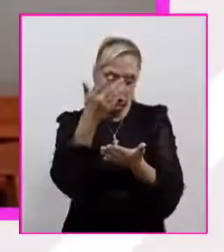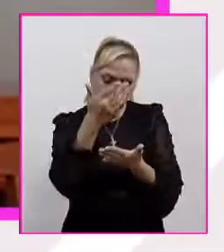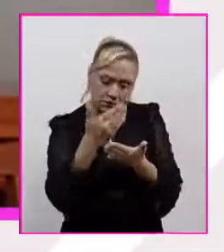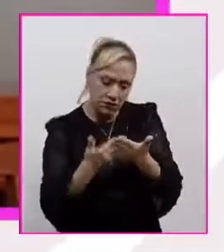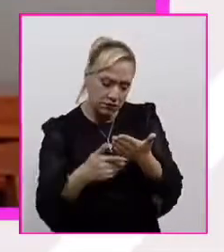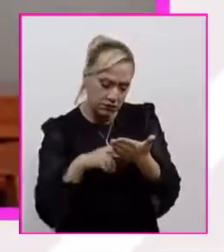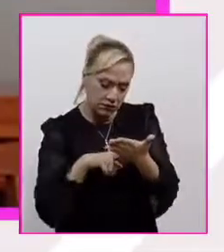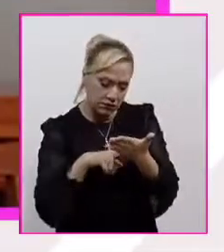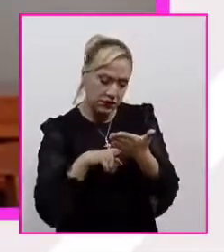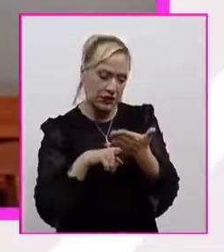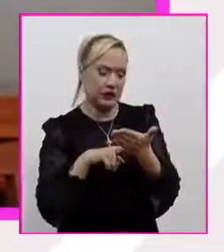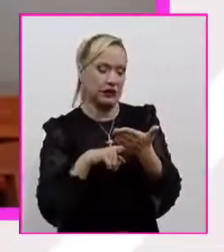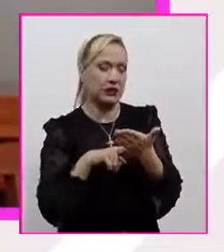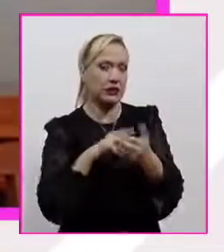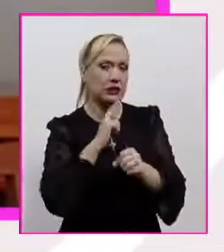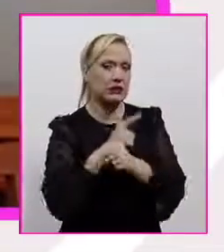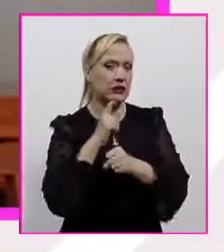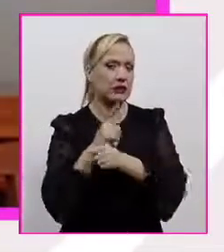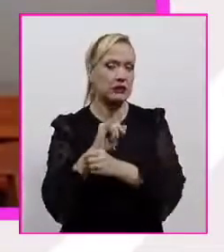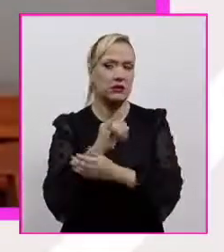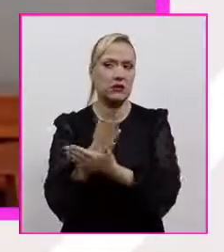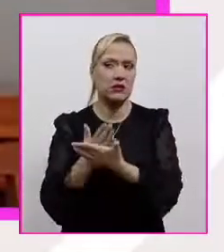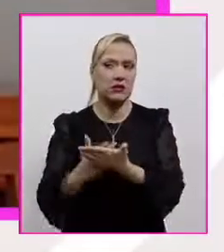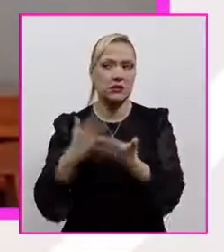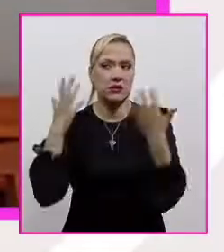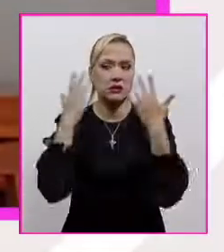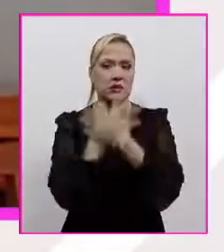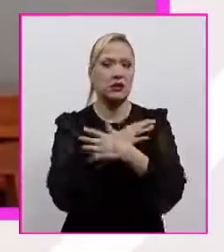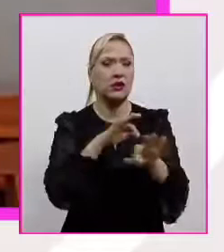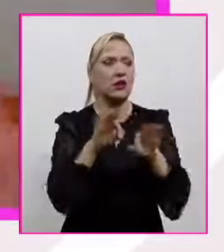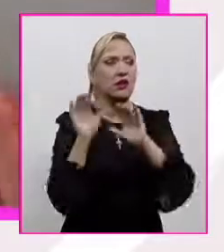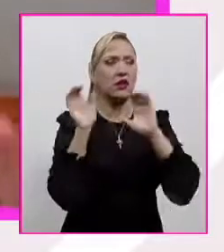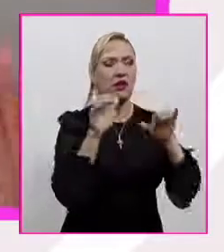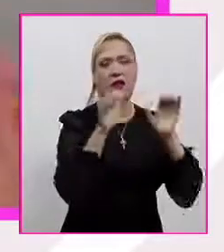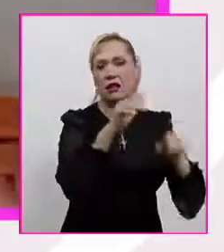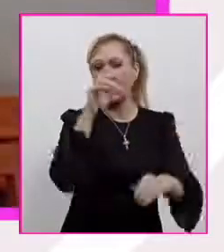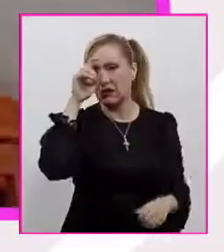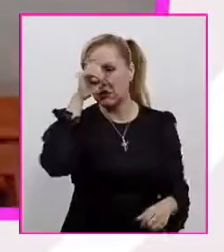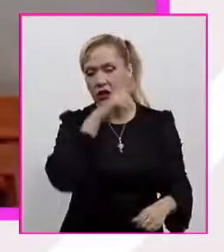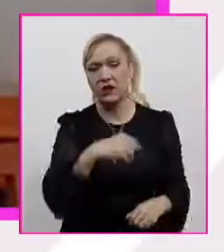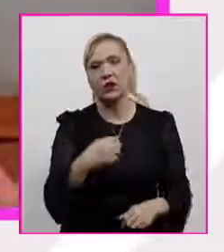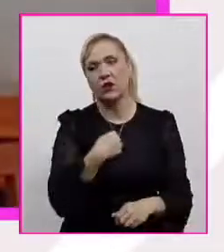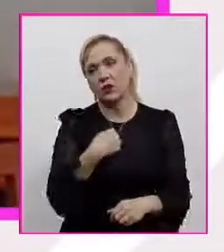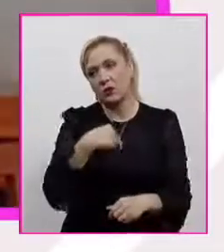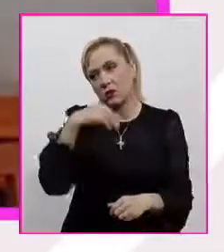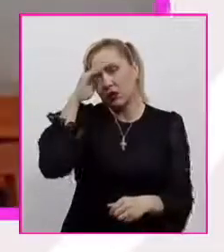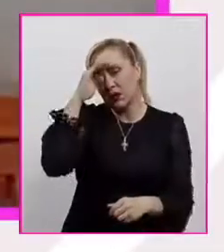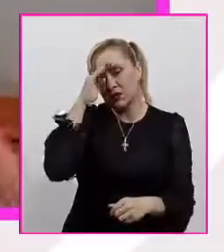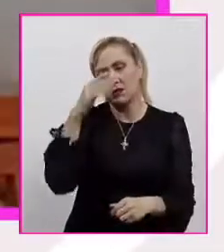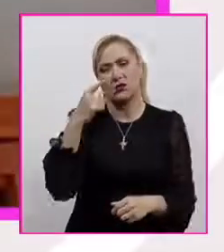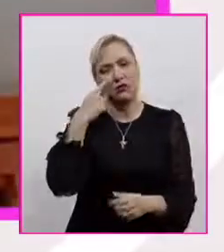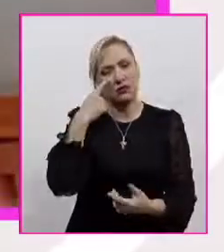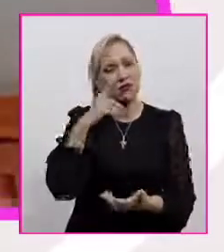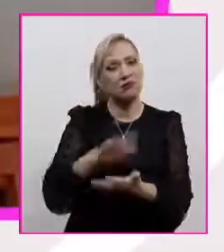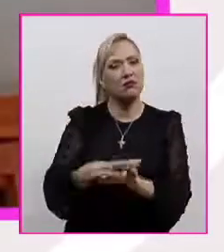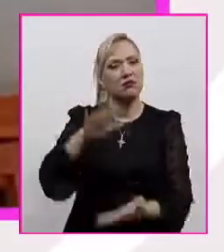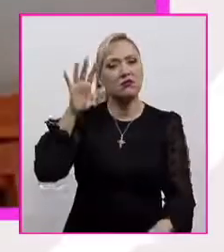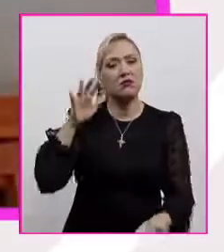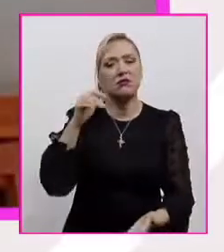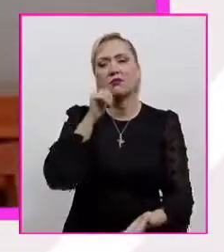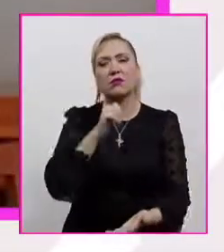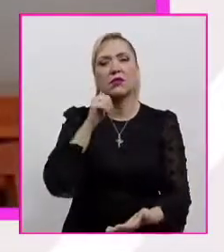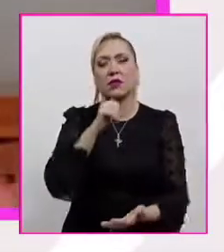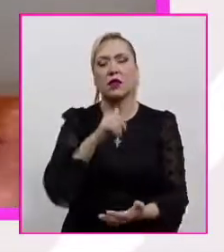y de lo que marcan los mercados laborales. Entonces, siendo esto, yo lo que pienso es que muchas veces nos